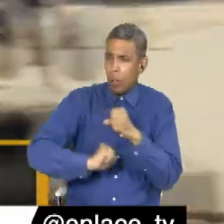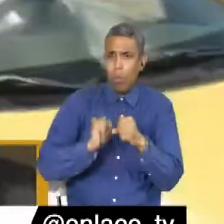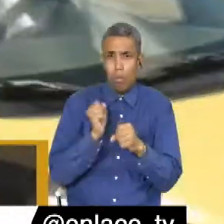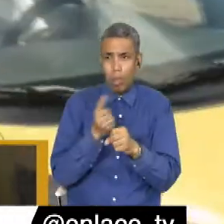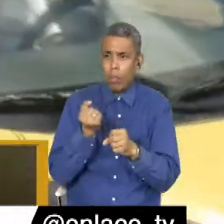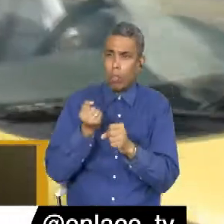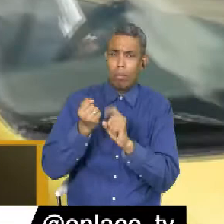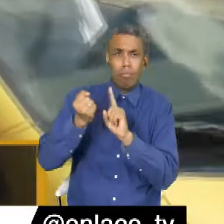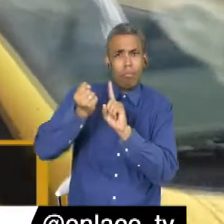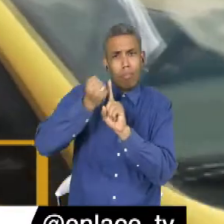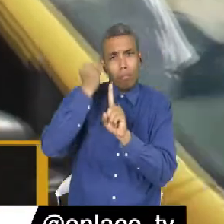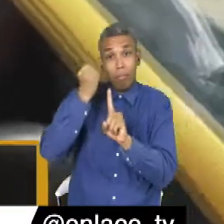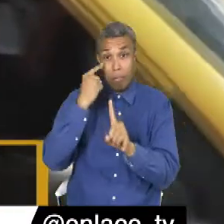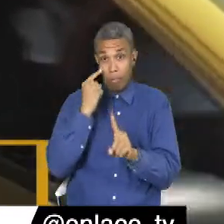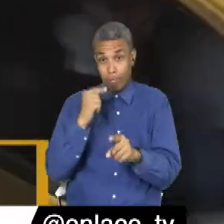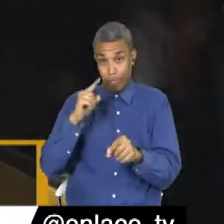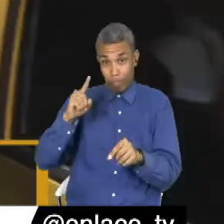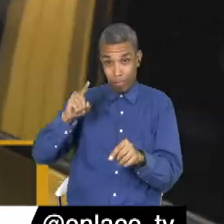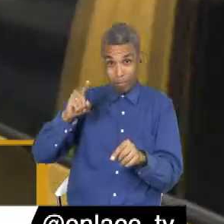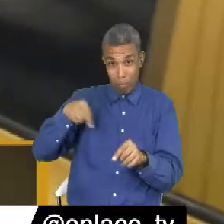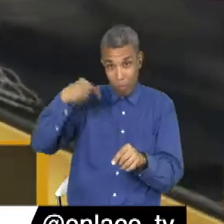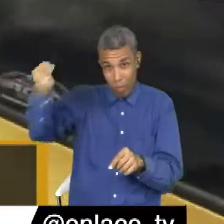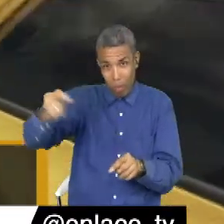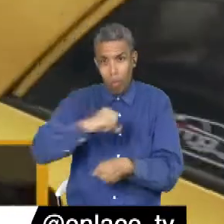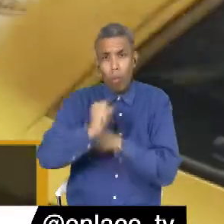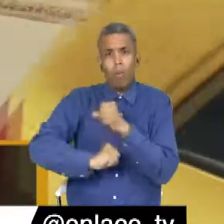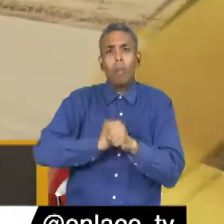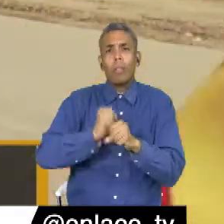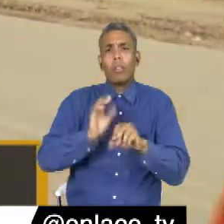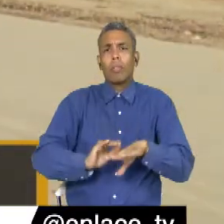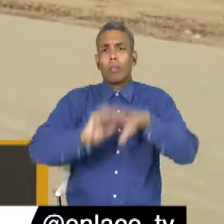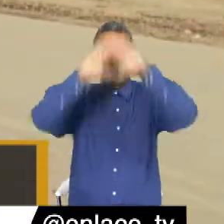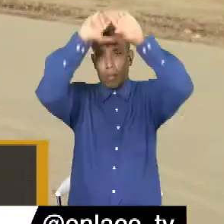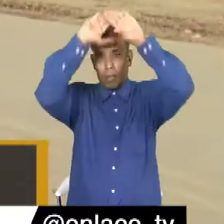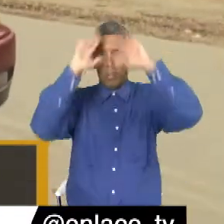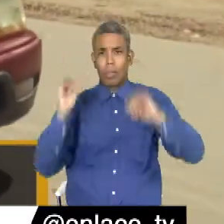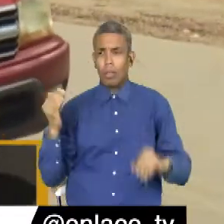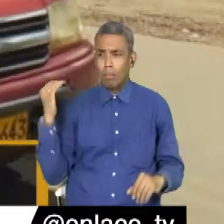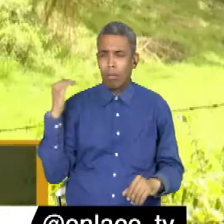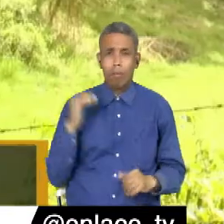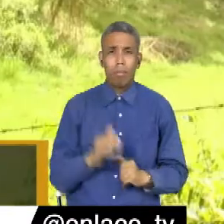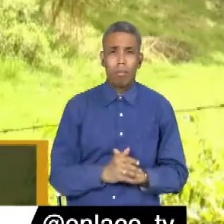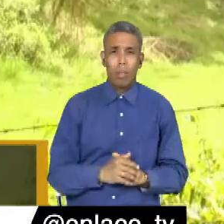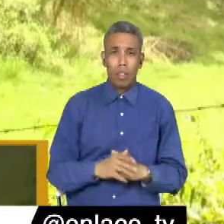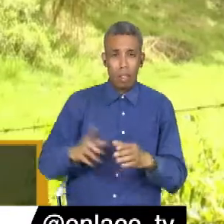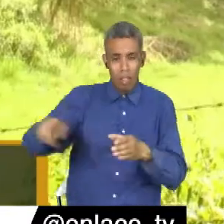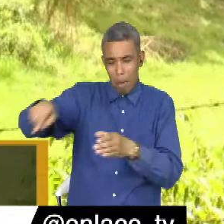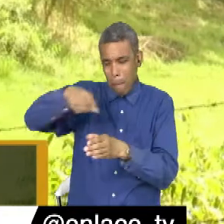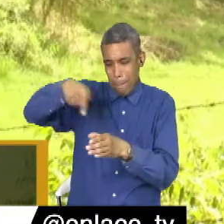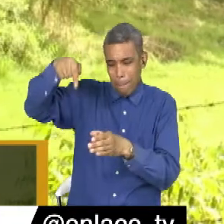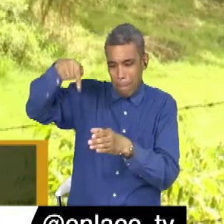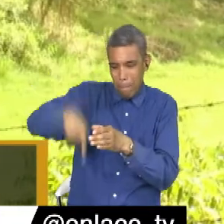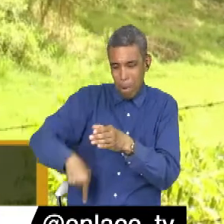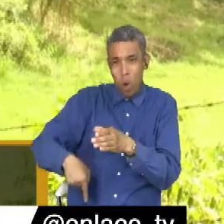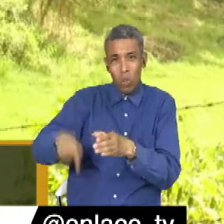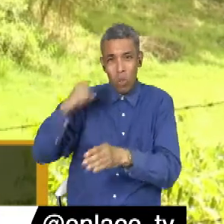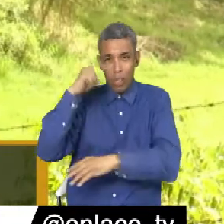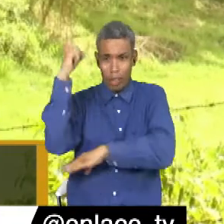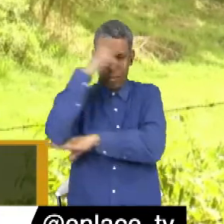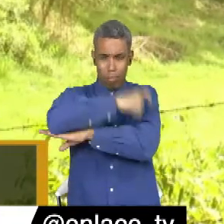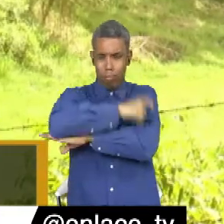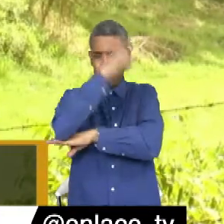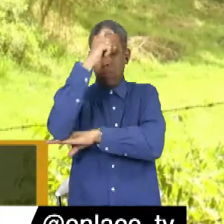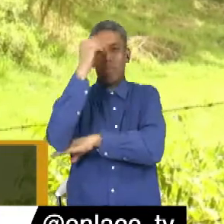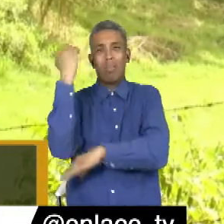año completamos 100 años de la explotación petrolera en el centro, que nació aquí en este corregimiento con el Pozo Infantas 2. Y es